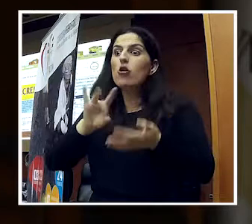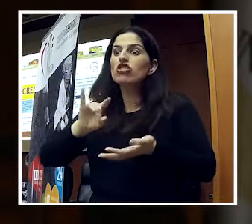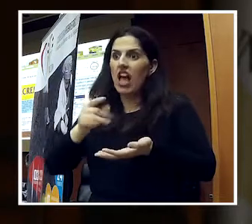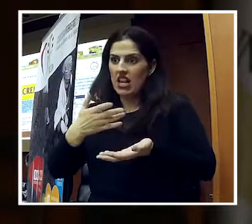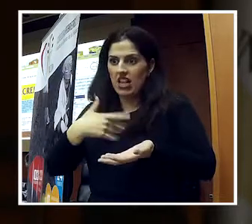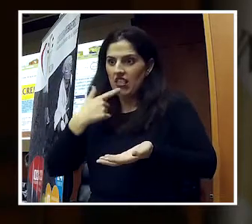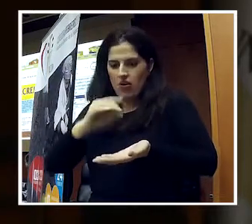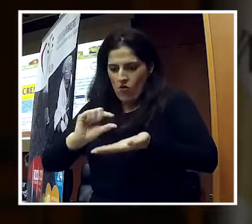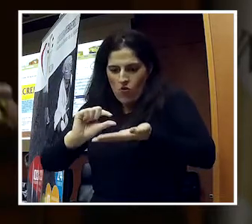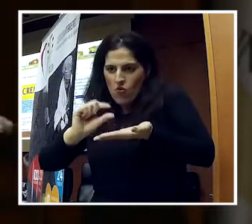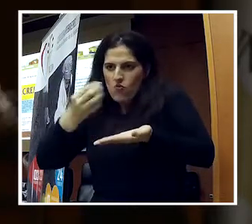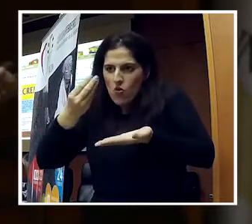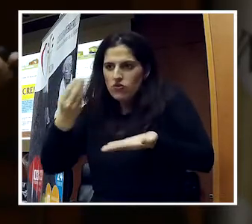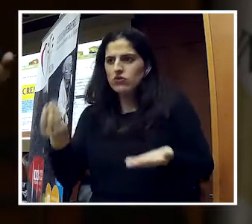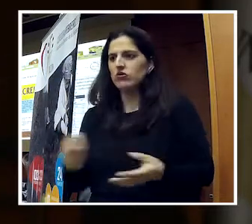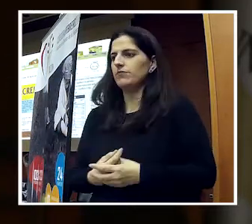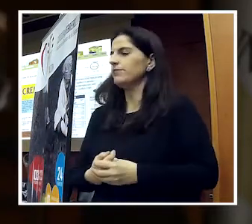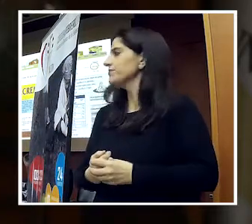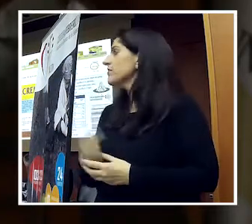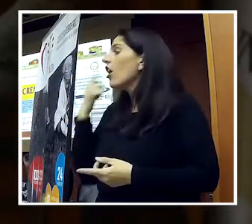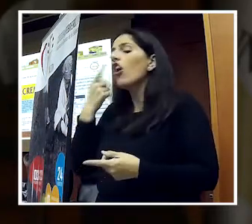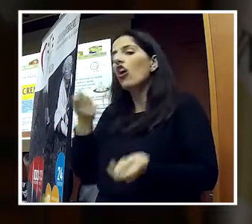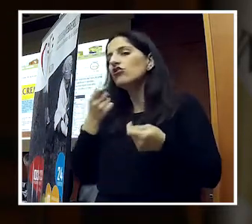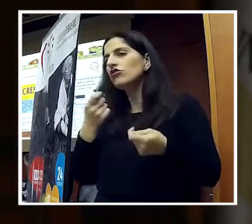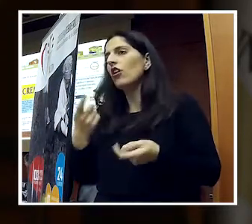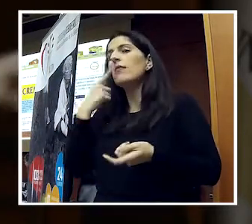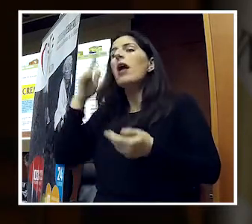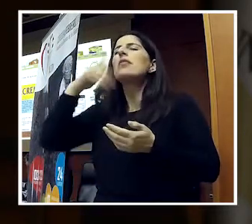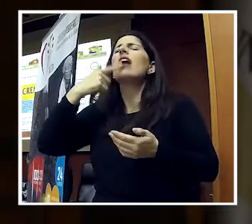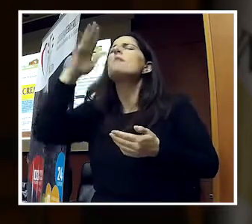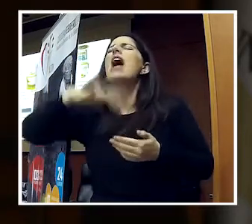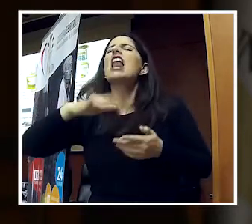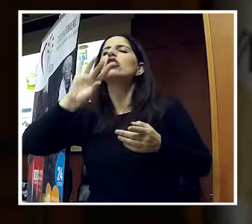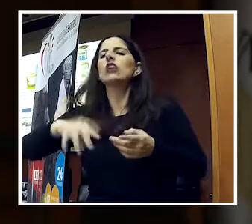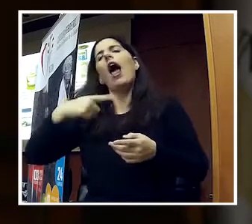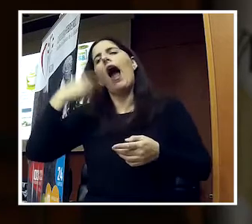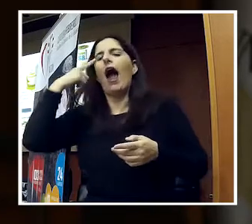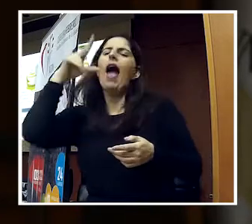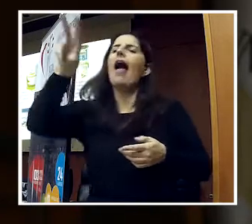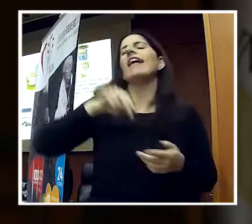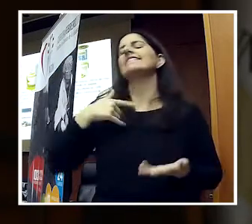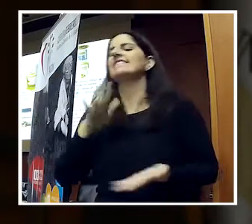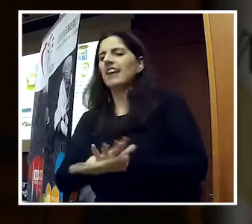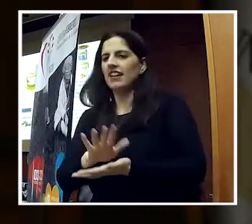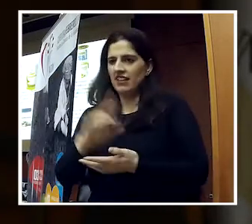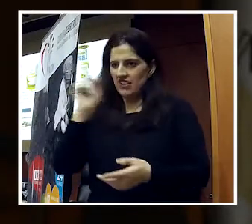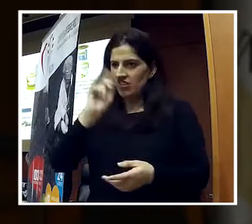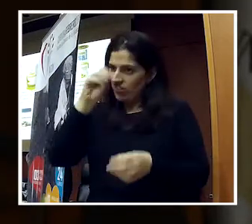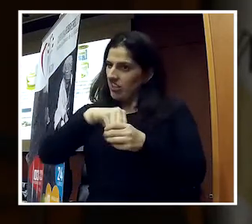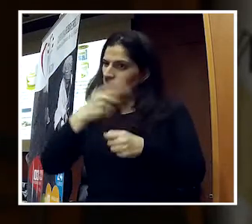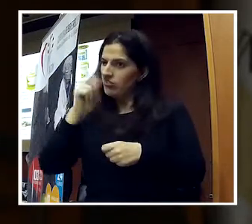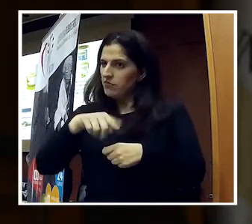productos muy salados, por tanto, tengamos cuidado con eso de con menos sal, que ponen en mayúsculas, porque en el fondo tienen mucha